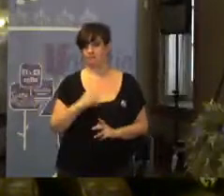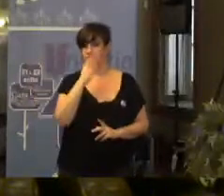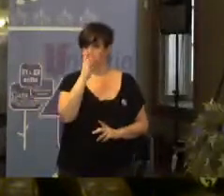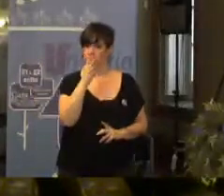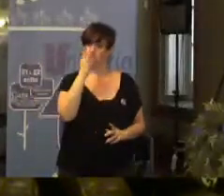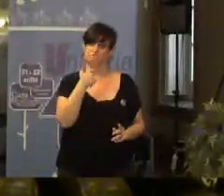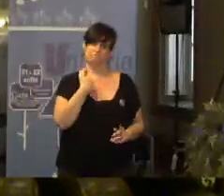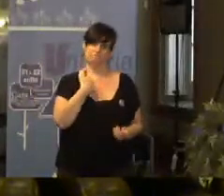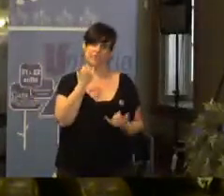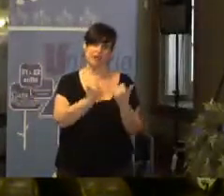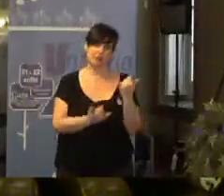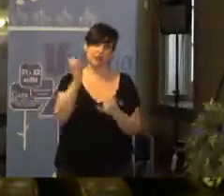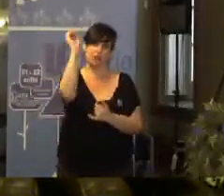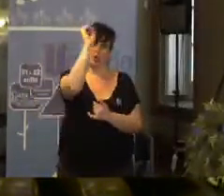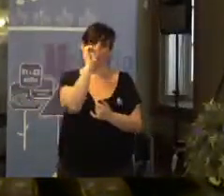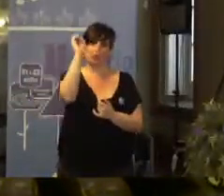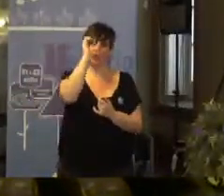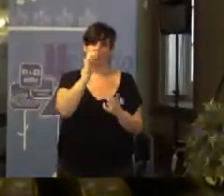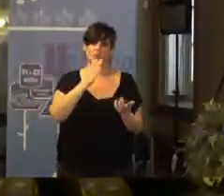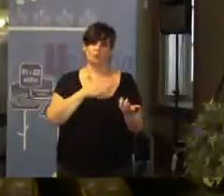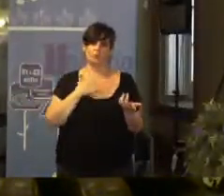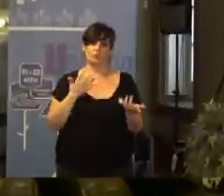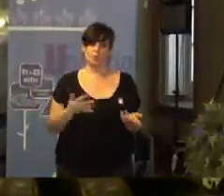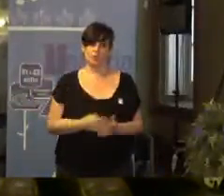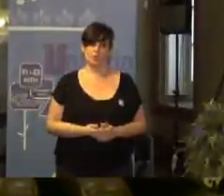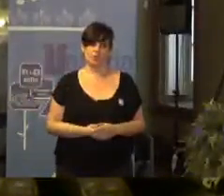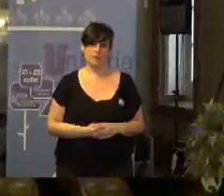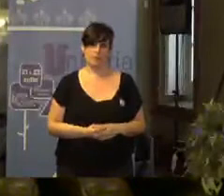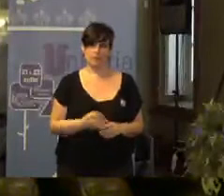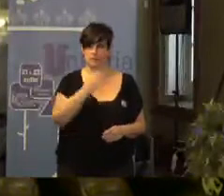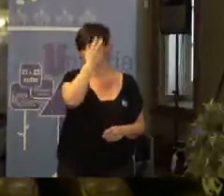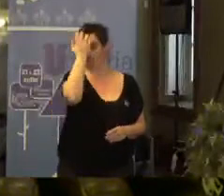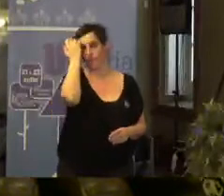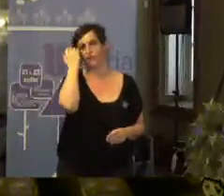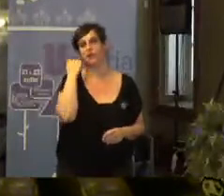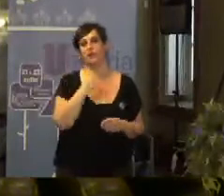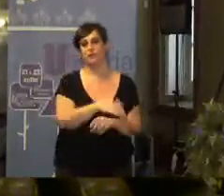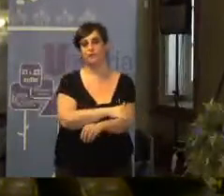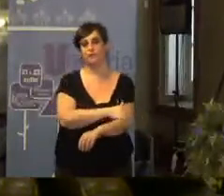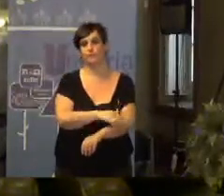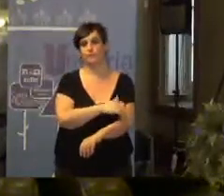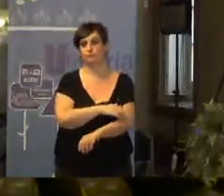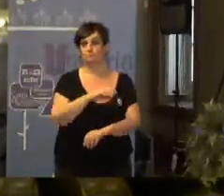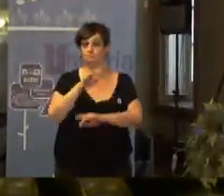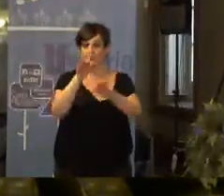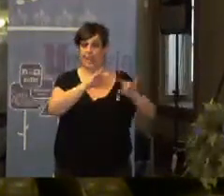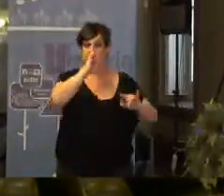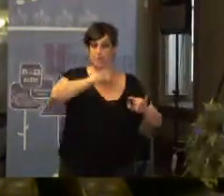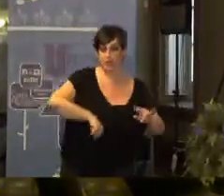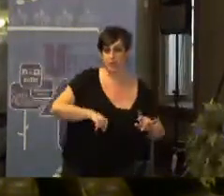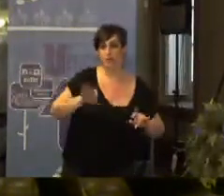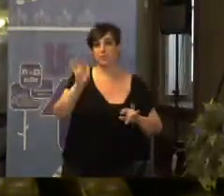que opino que as persoas nacionalistas teñen que falar coas non nacionalistas, o que se ascriben como